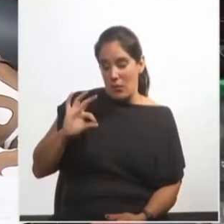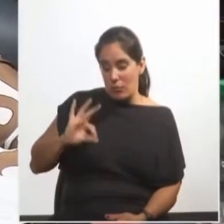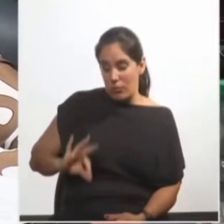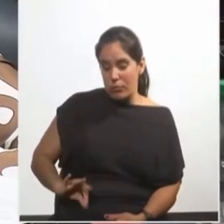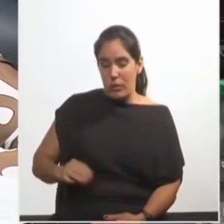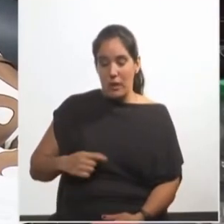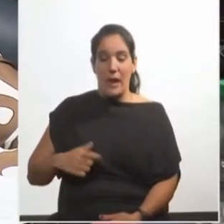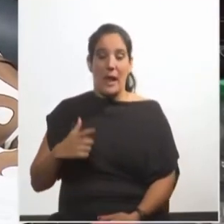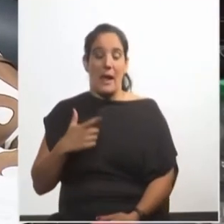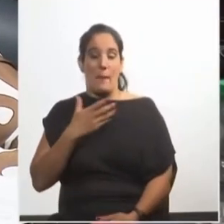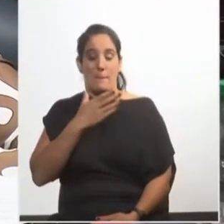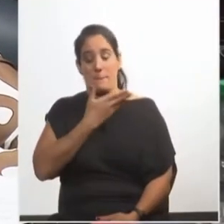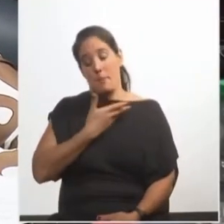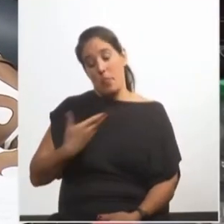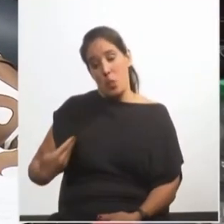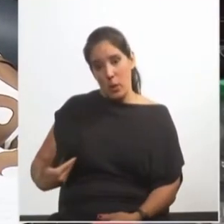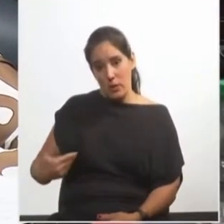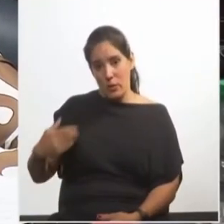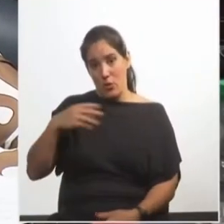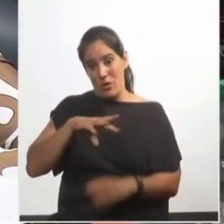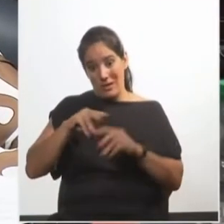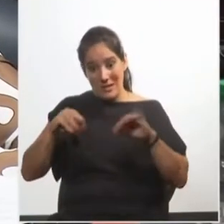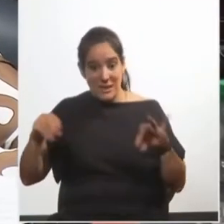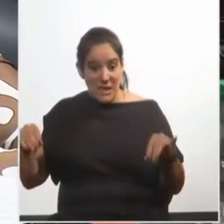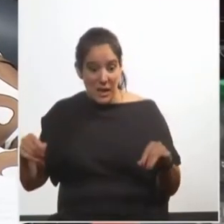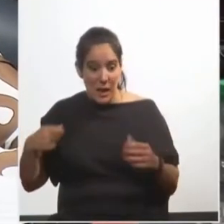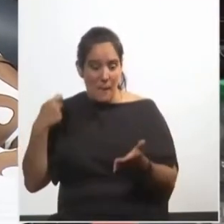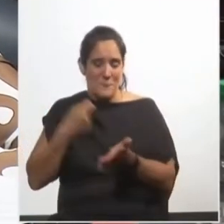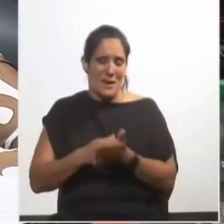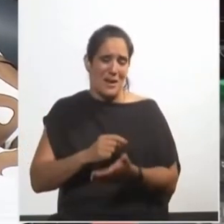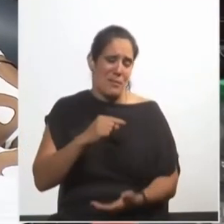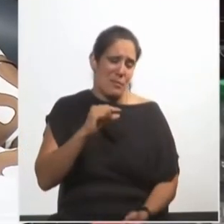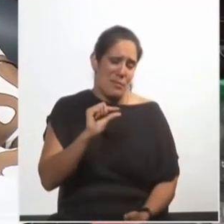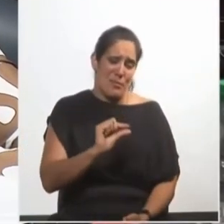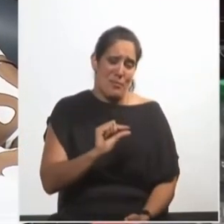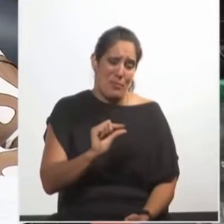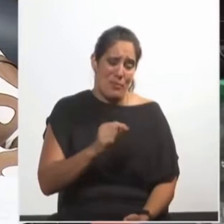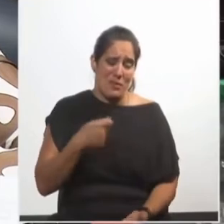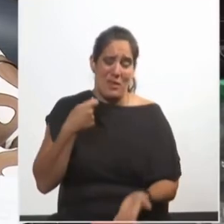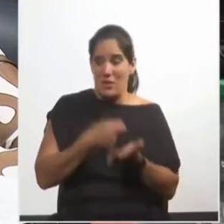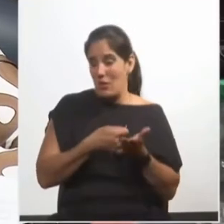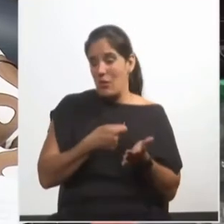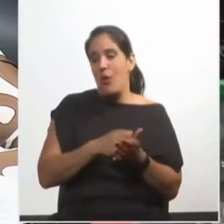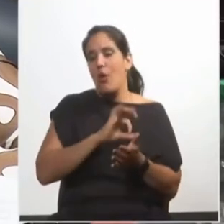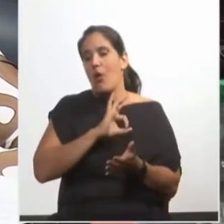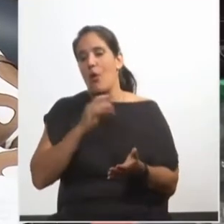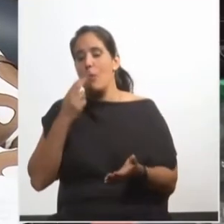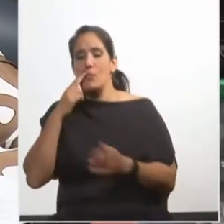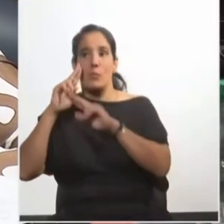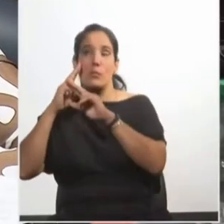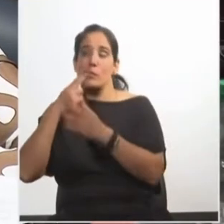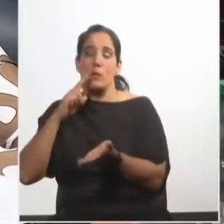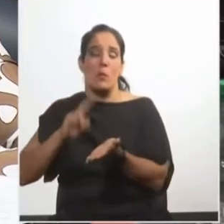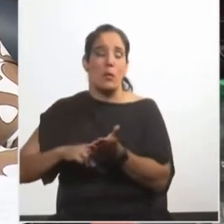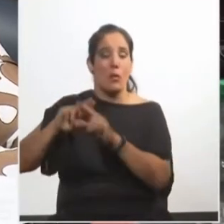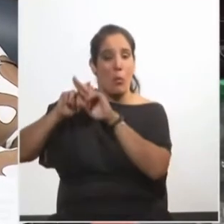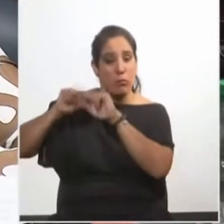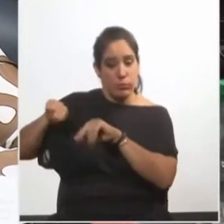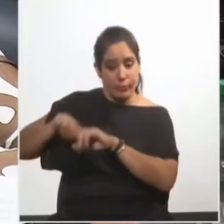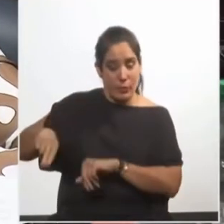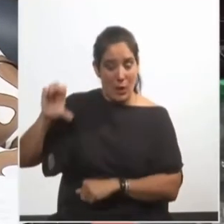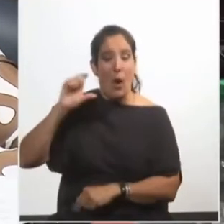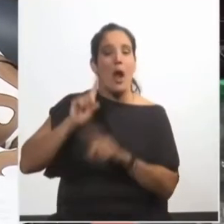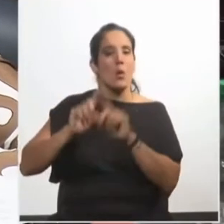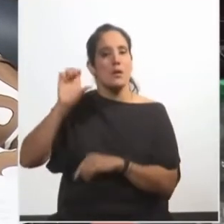aportes rurales, patronales rurales, o el conjunto de exoneraciones existentes, muchas de las cuales no